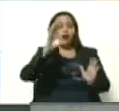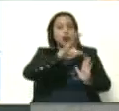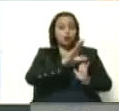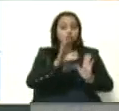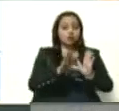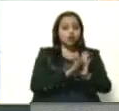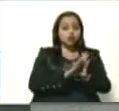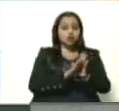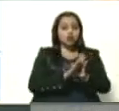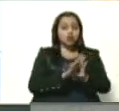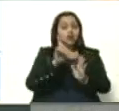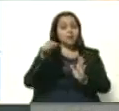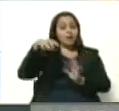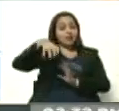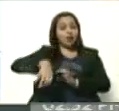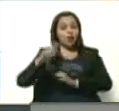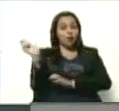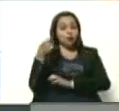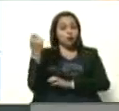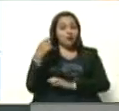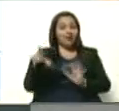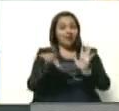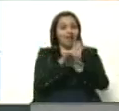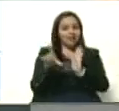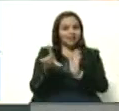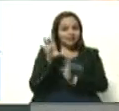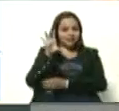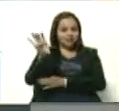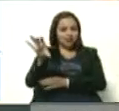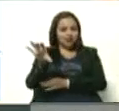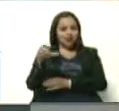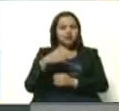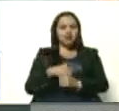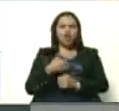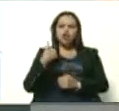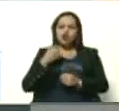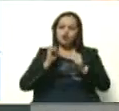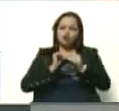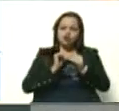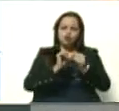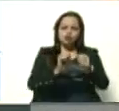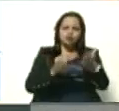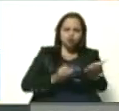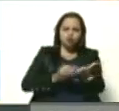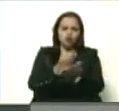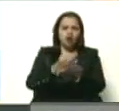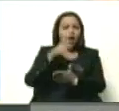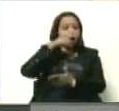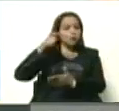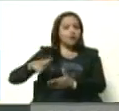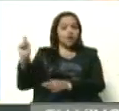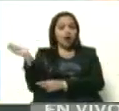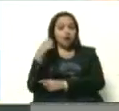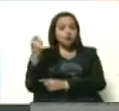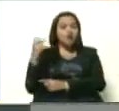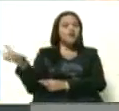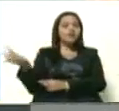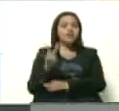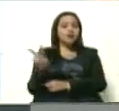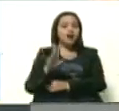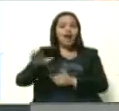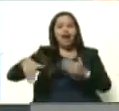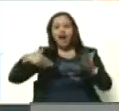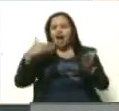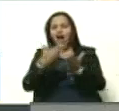del Estado Apure, las leyes de la República, y seré leal al pueblo de Apure y al pueblo de Venezuela hasta el